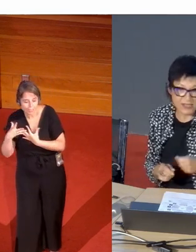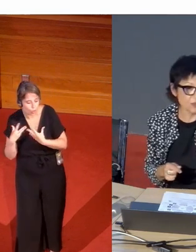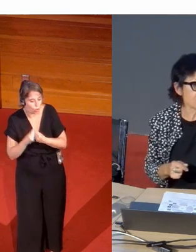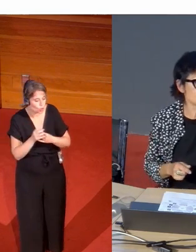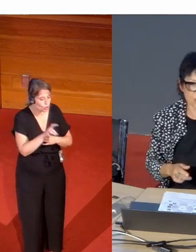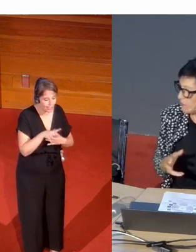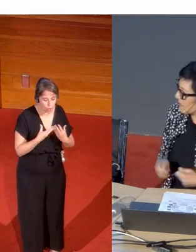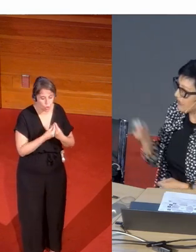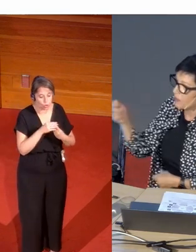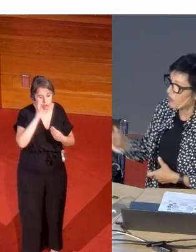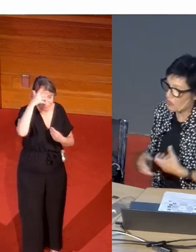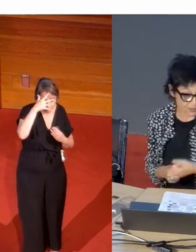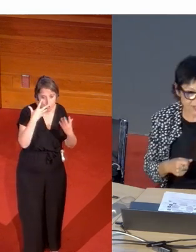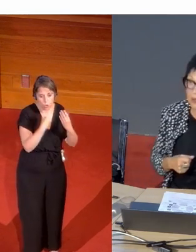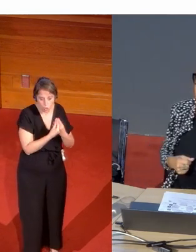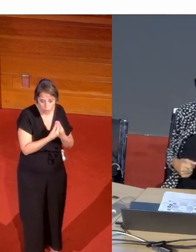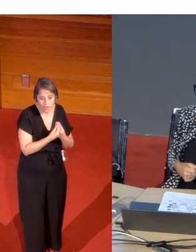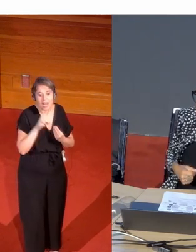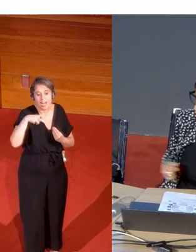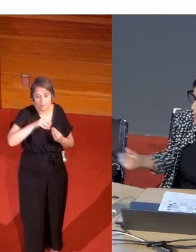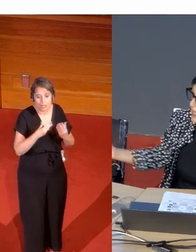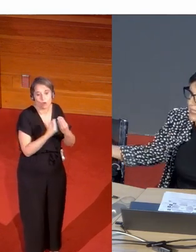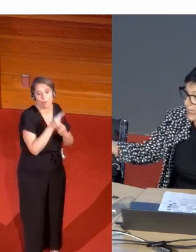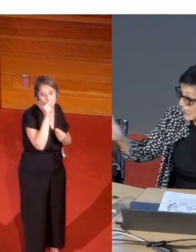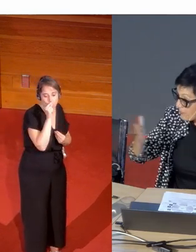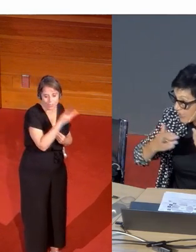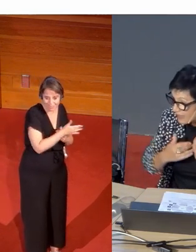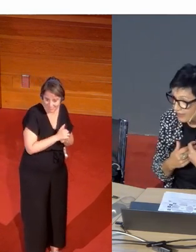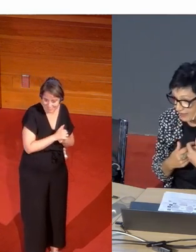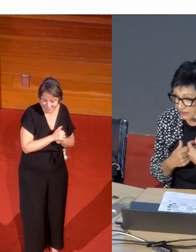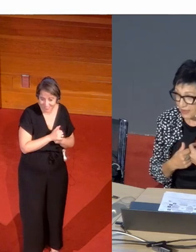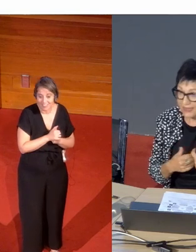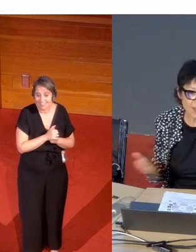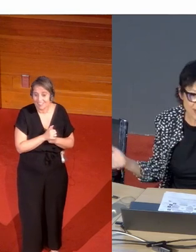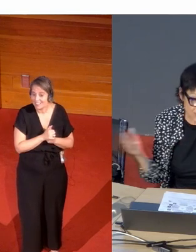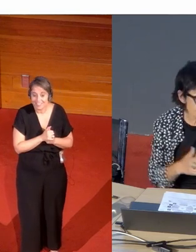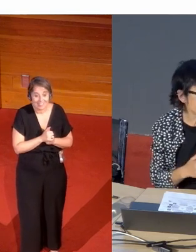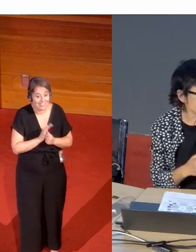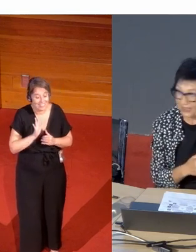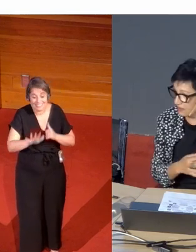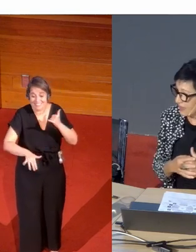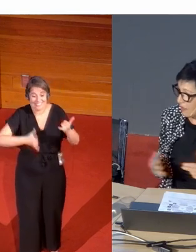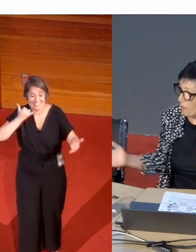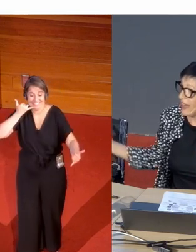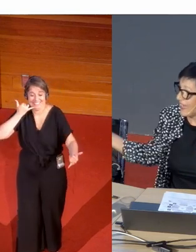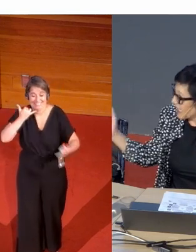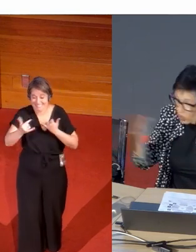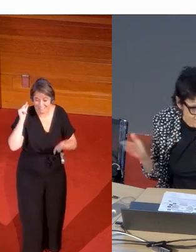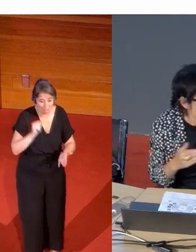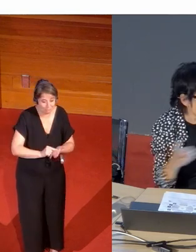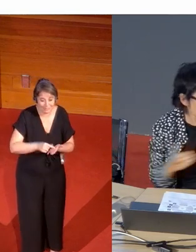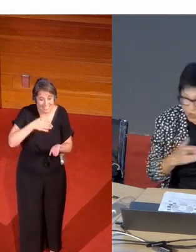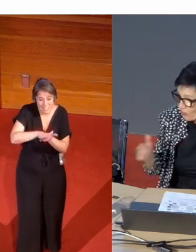sé cuántos marine l pen con Trump marine l pen con no sé quién marine l pen con Putin y rápidamente llamaron a la imprenta para